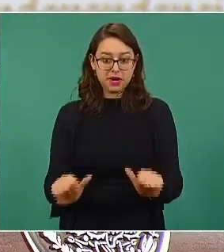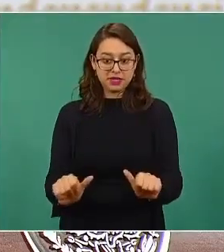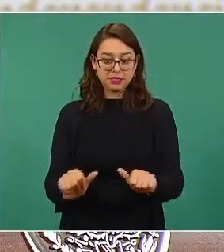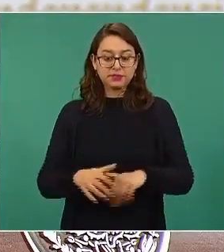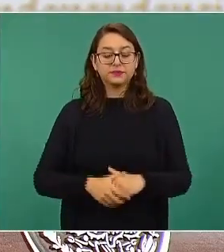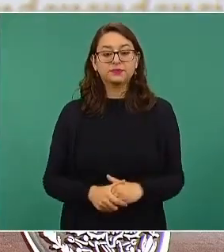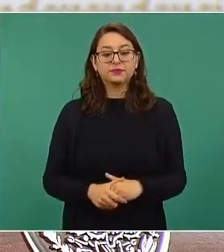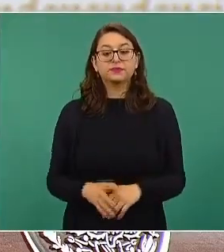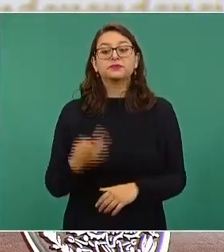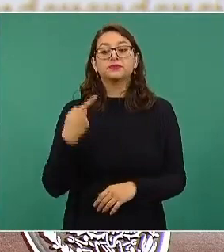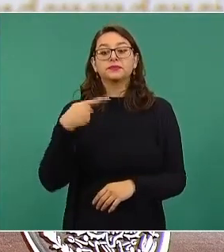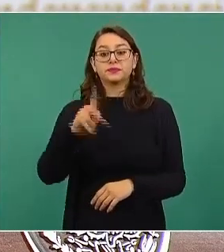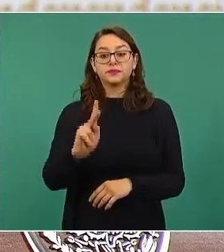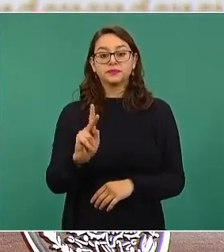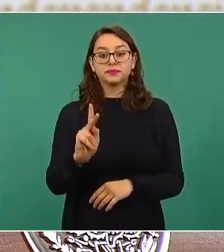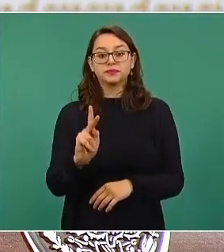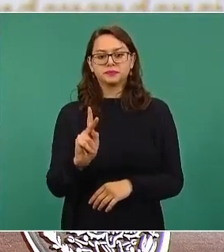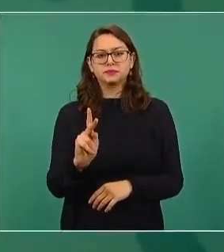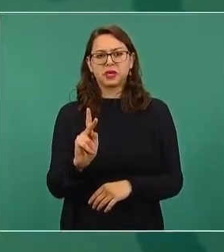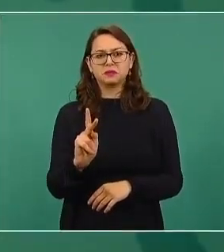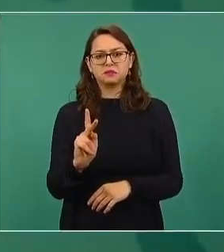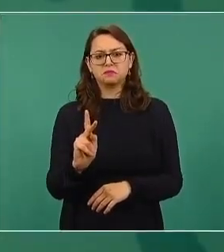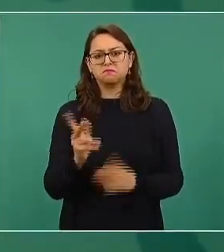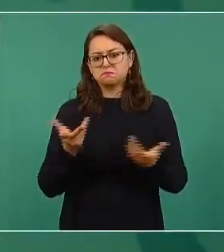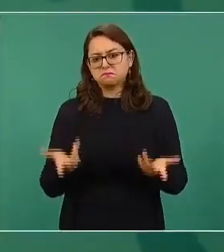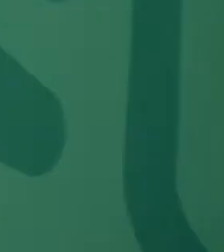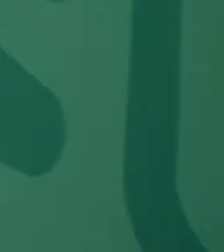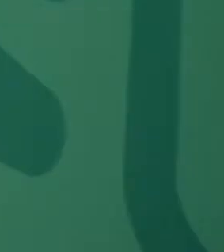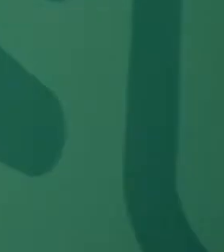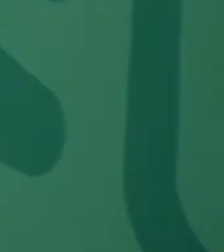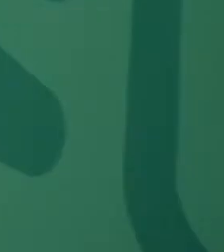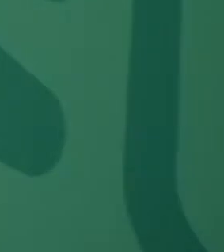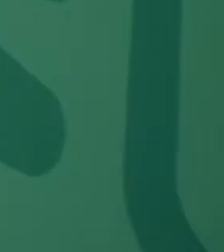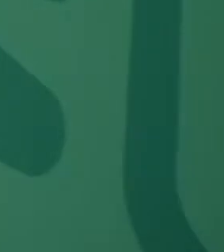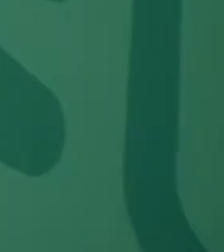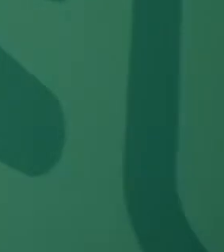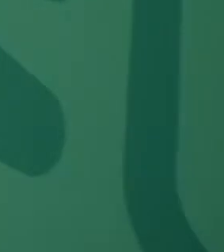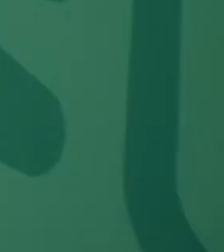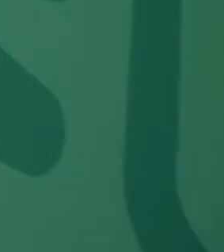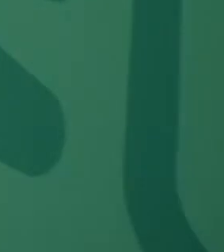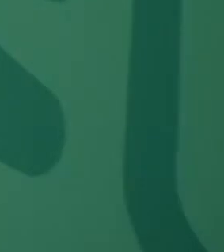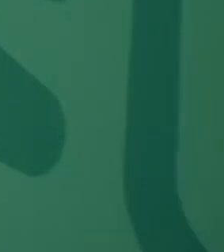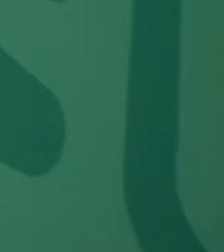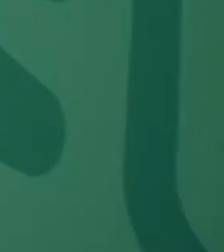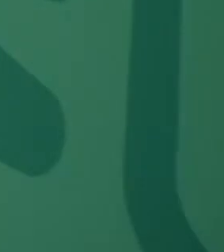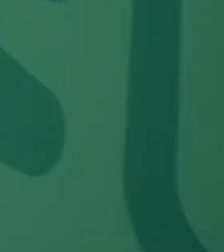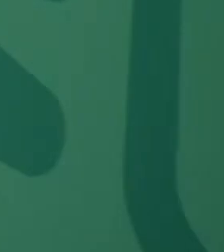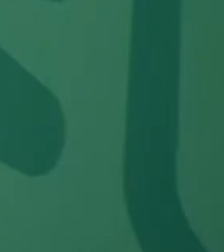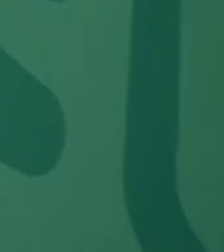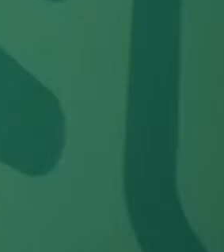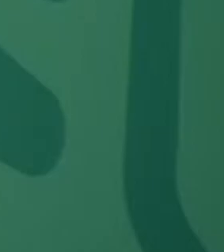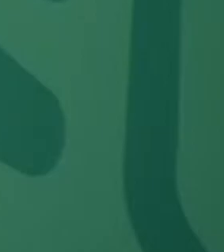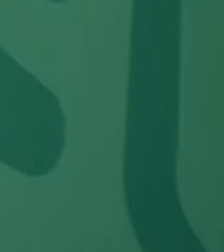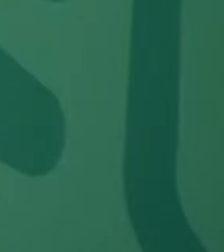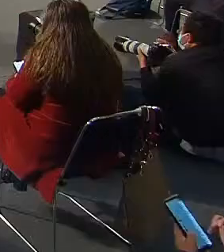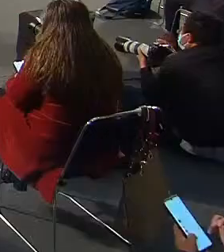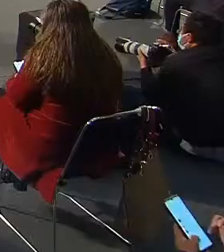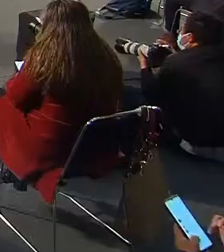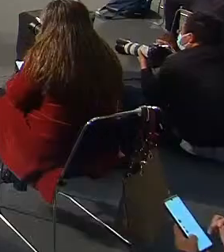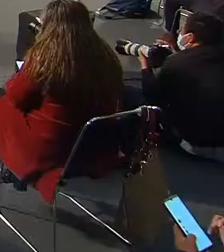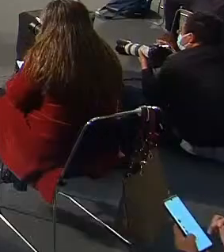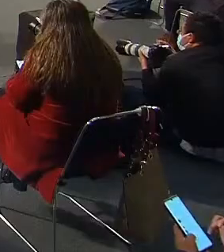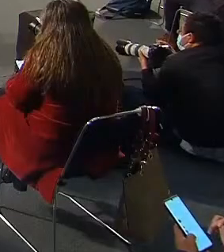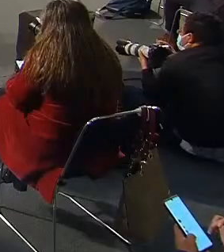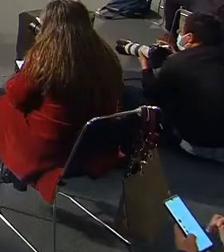Es una política que está en el artículo 89 de nuestra Constitución. Sin embargo,